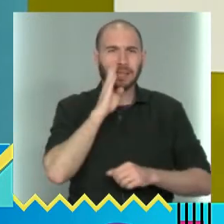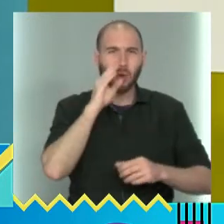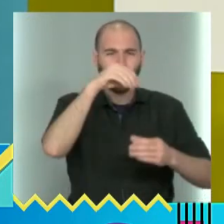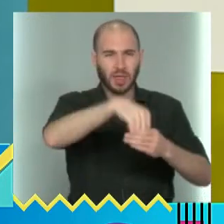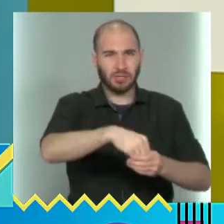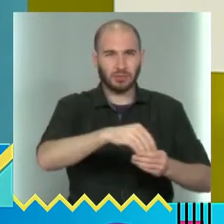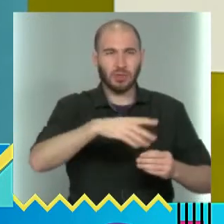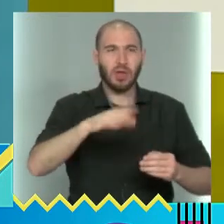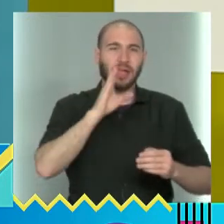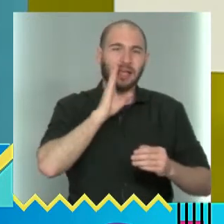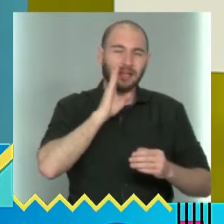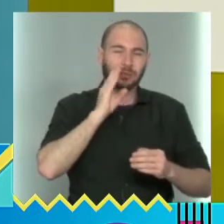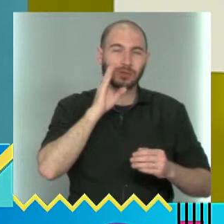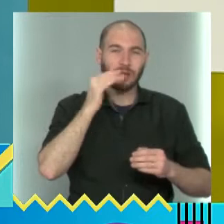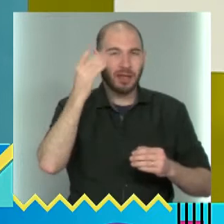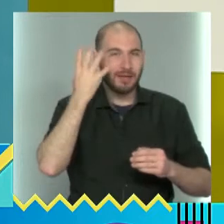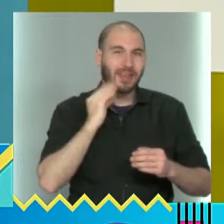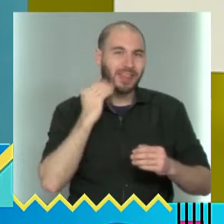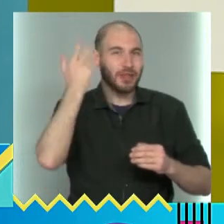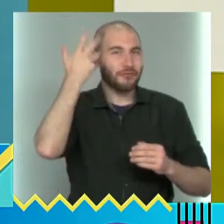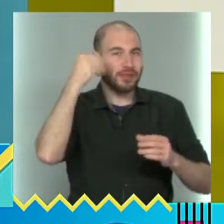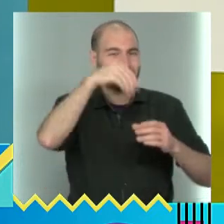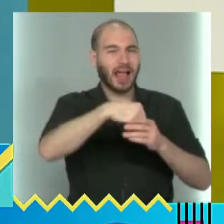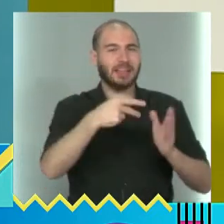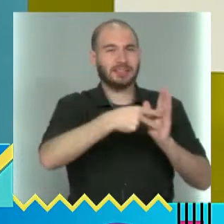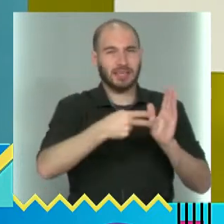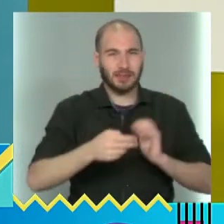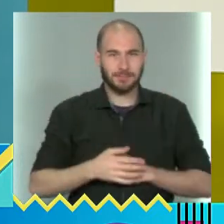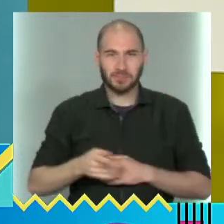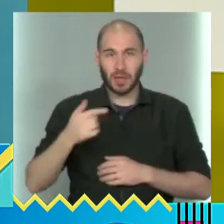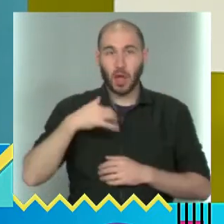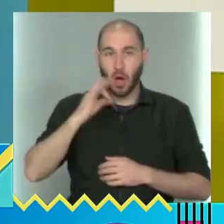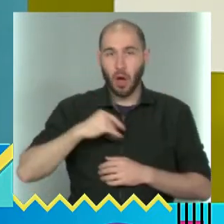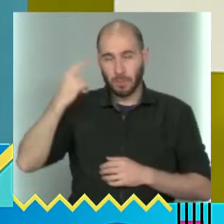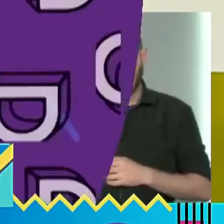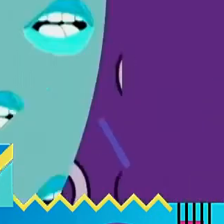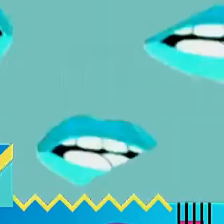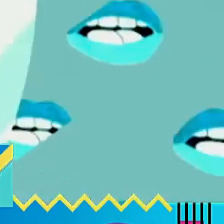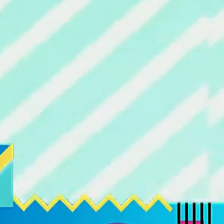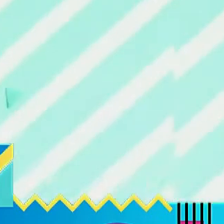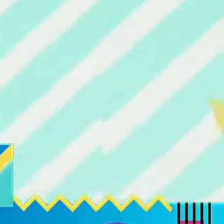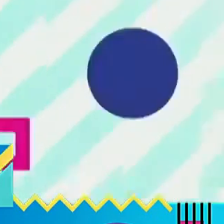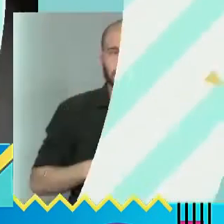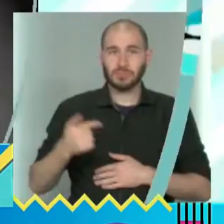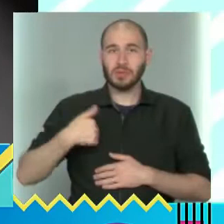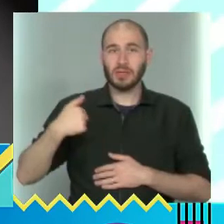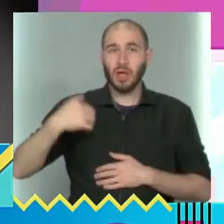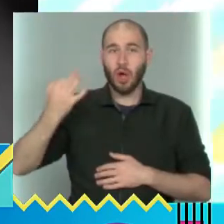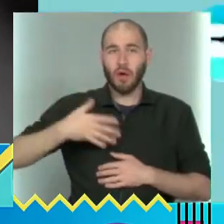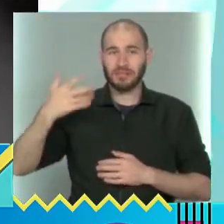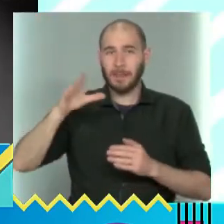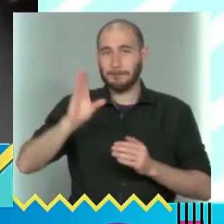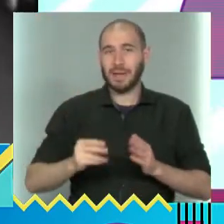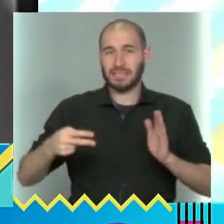Unidos, Reino Unido y Francia en Siria? Bueno, la visión mía es obviamente la visión oficial que tiene